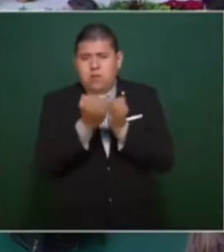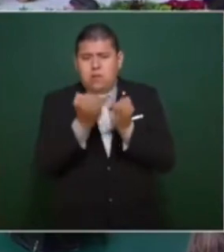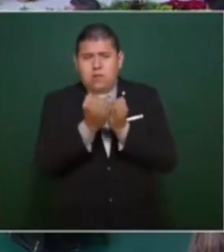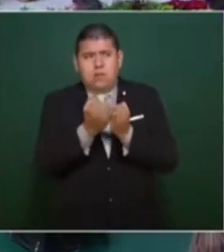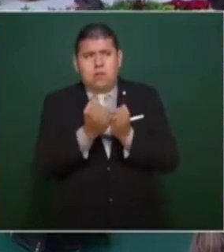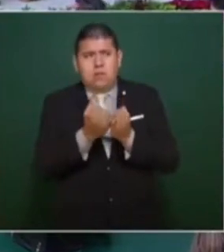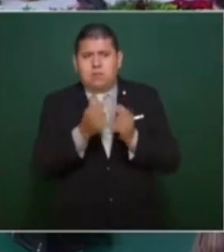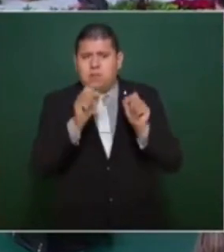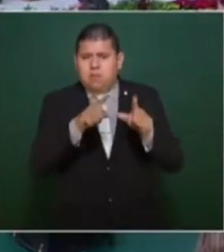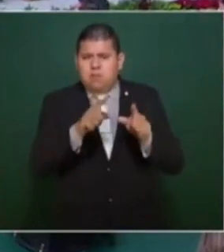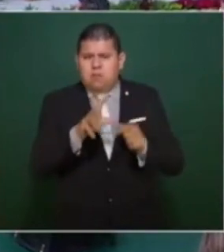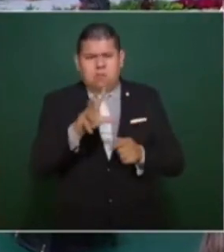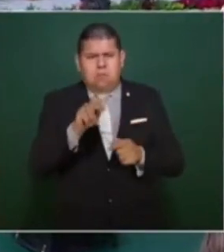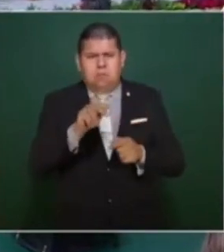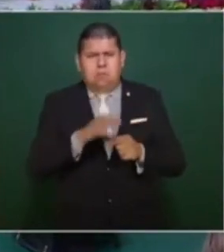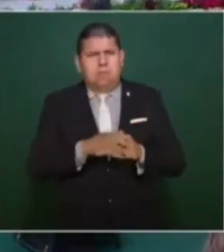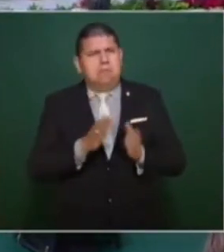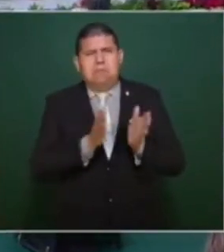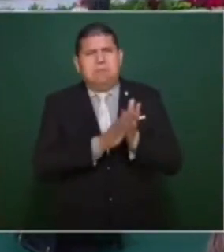aplauso.